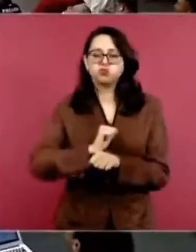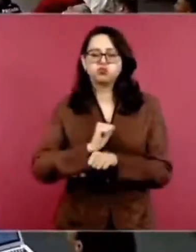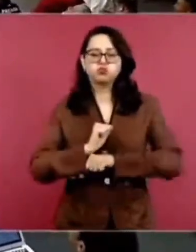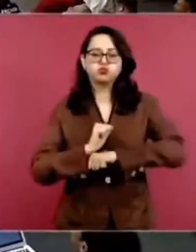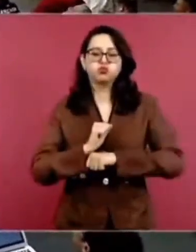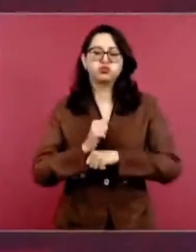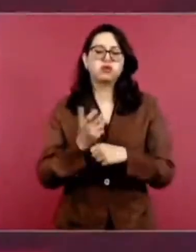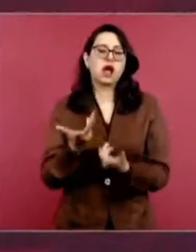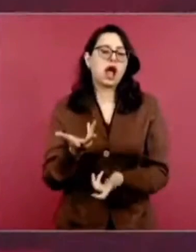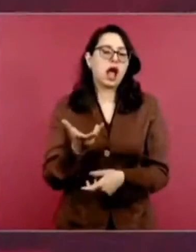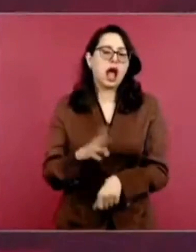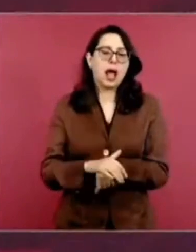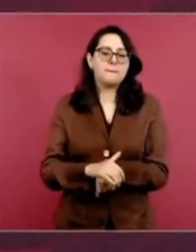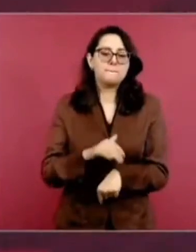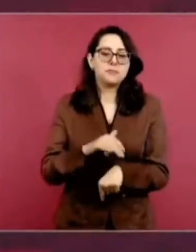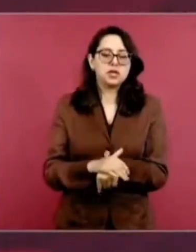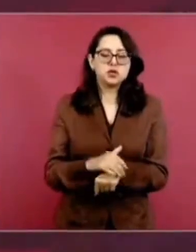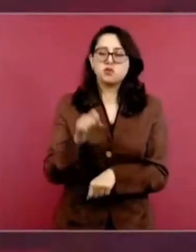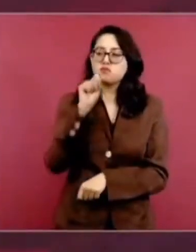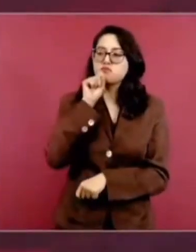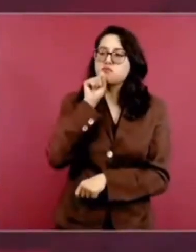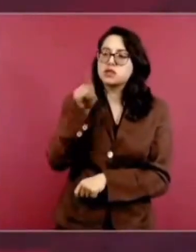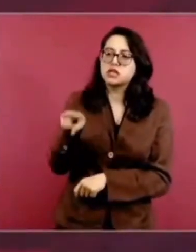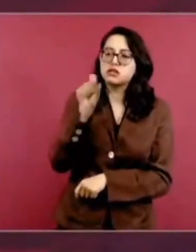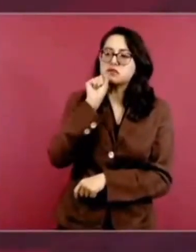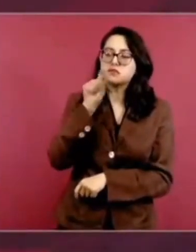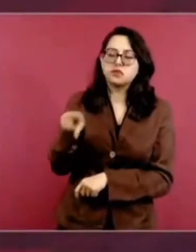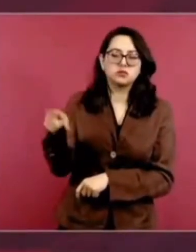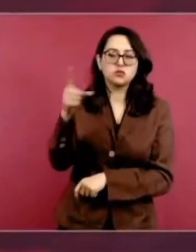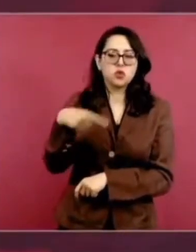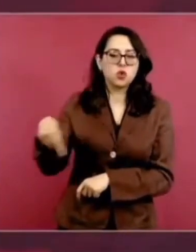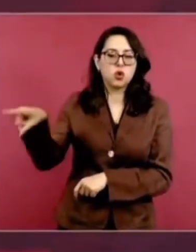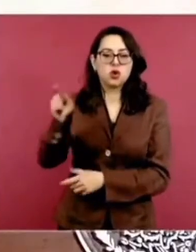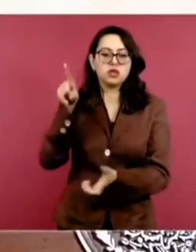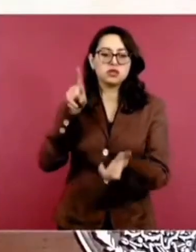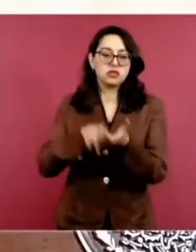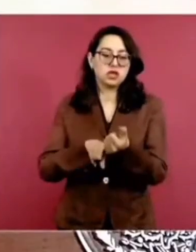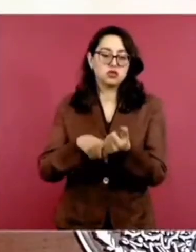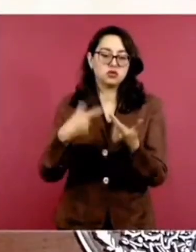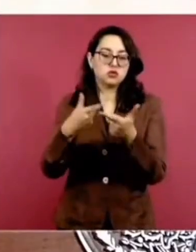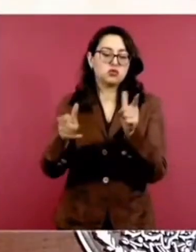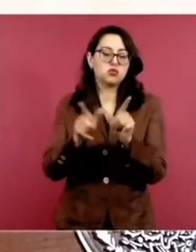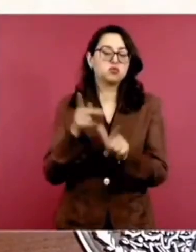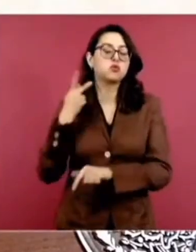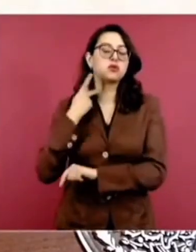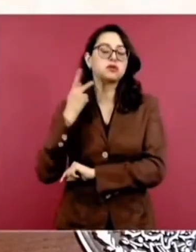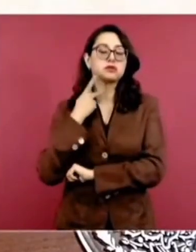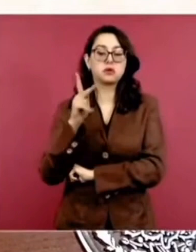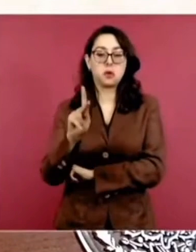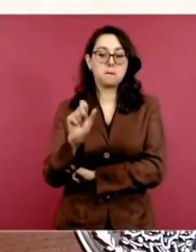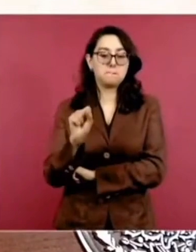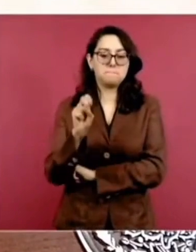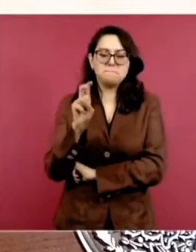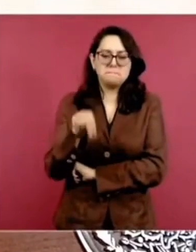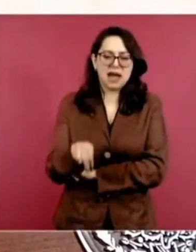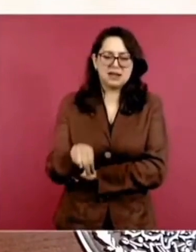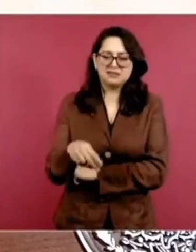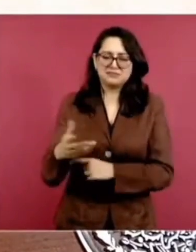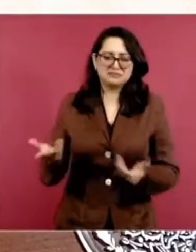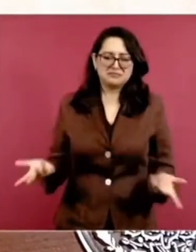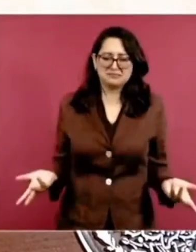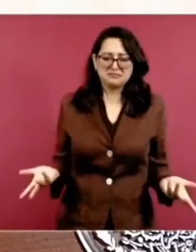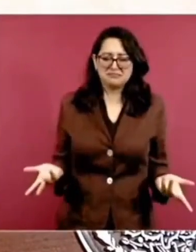los abogados y funcionarios del PAN. Ya